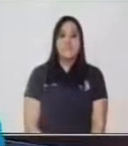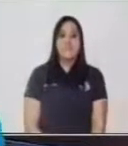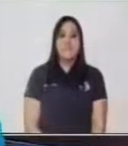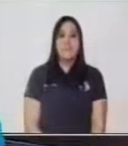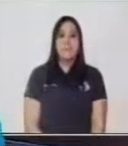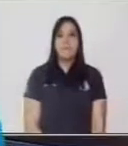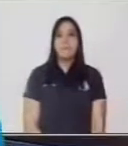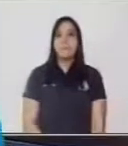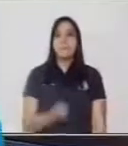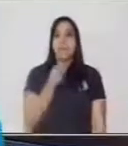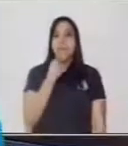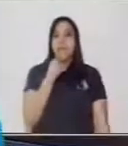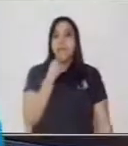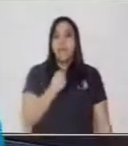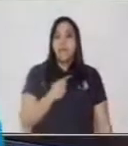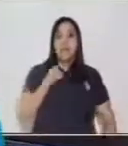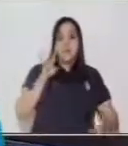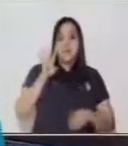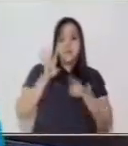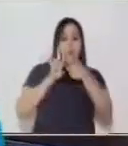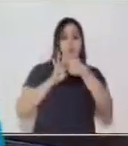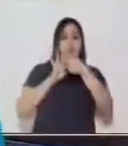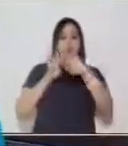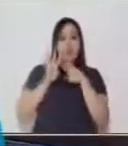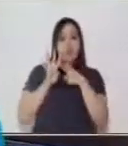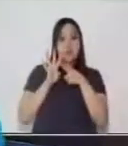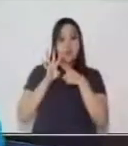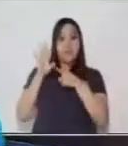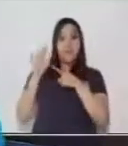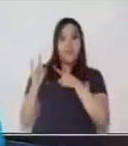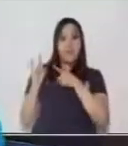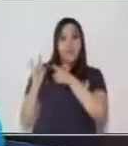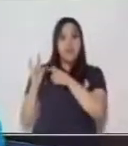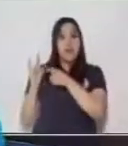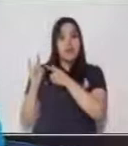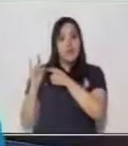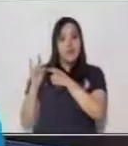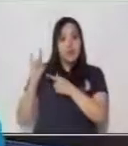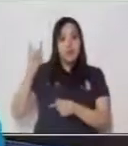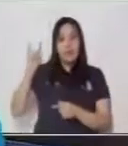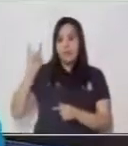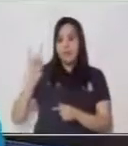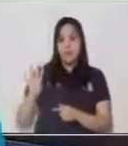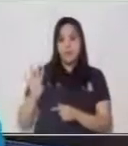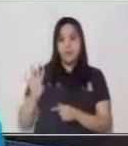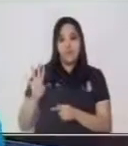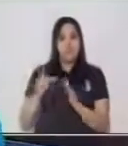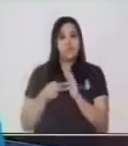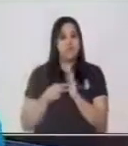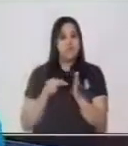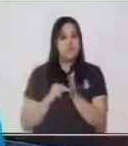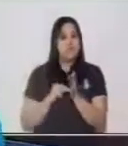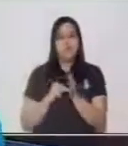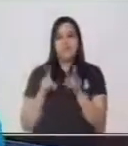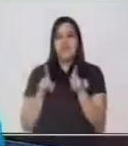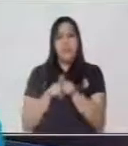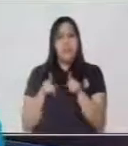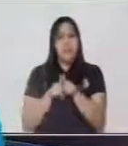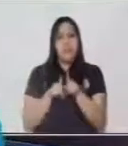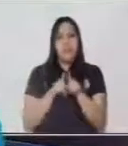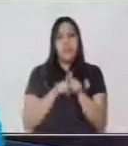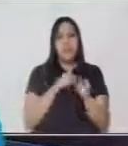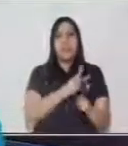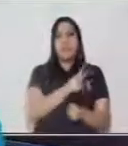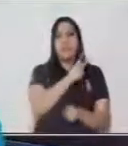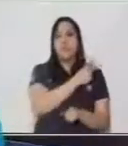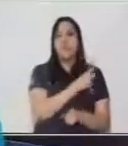Dijimos que el número 4 ocupaba la posición de las unidades y su valor